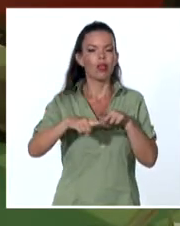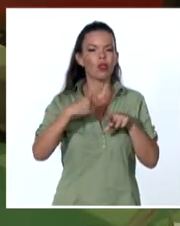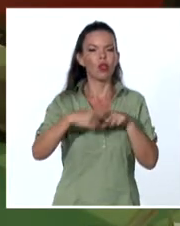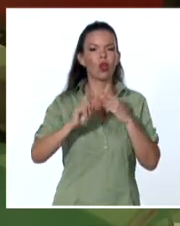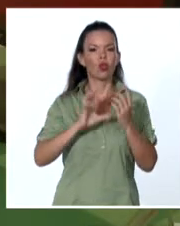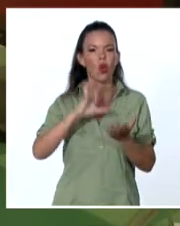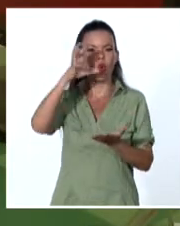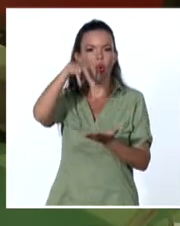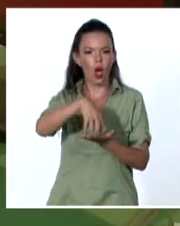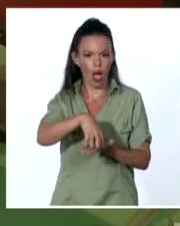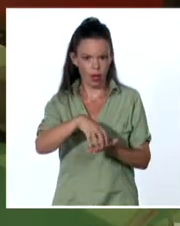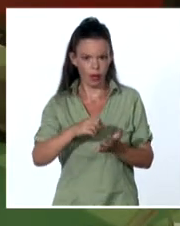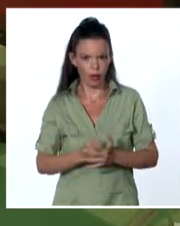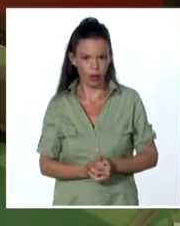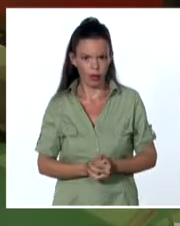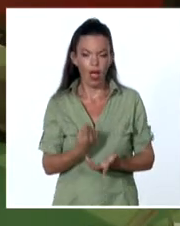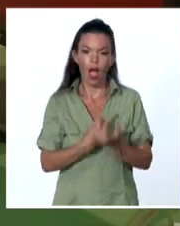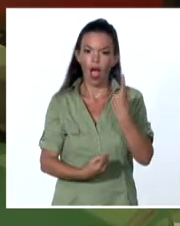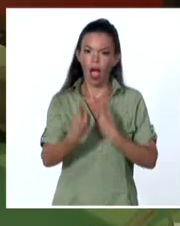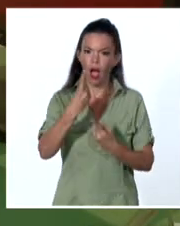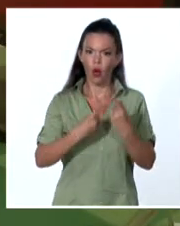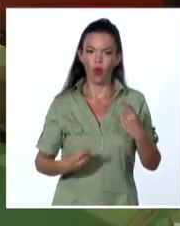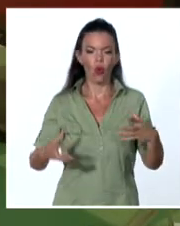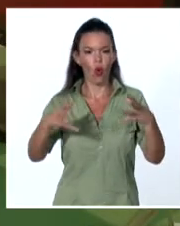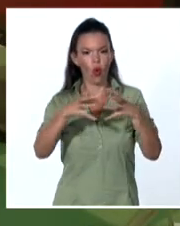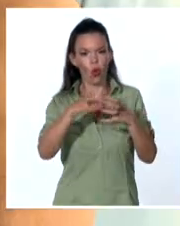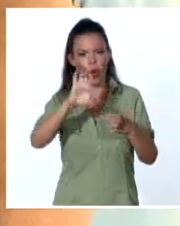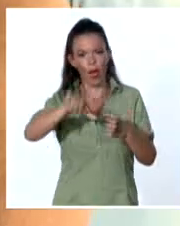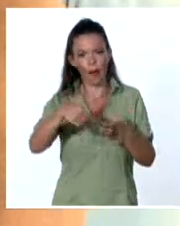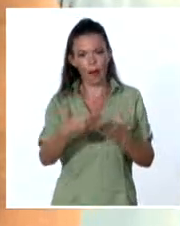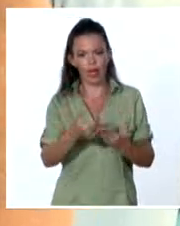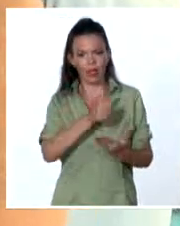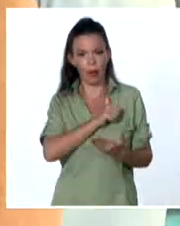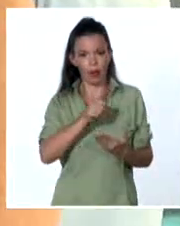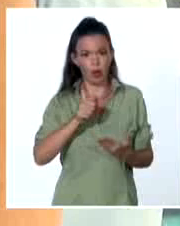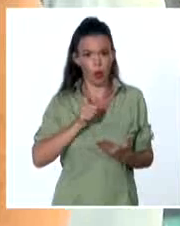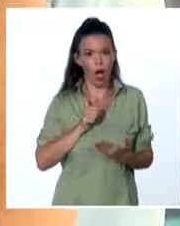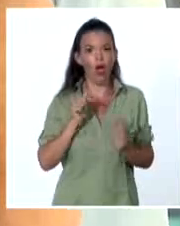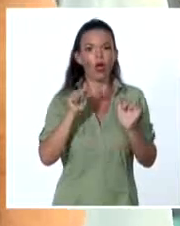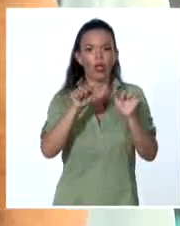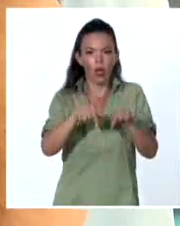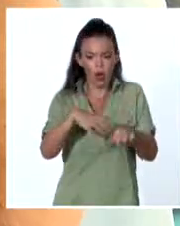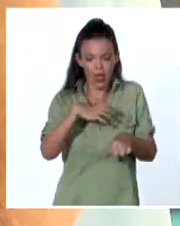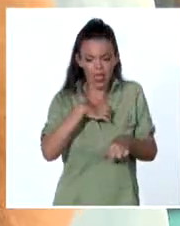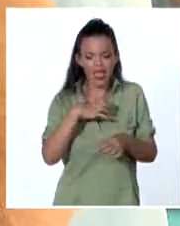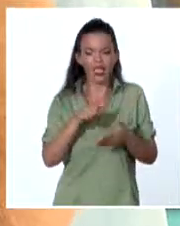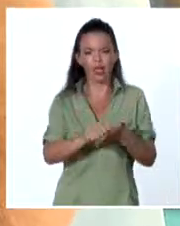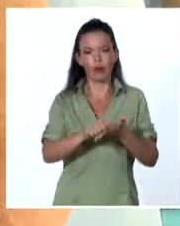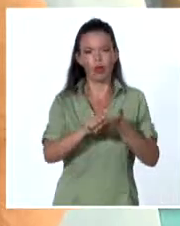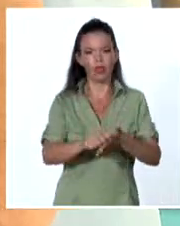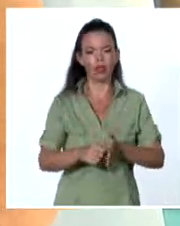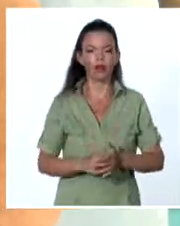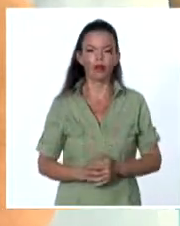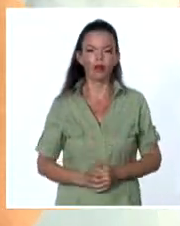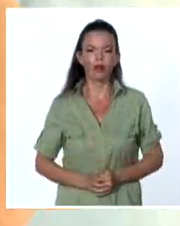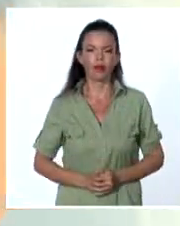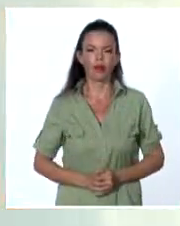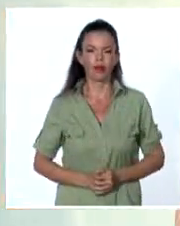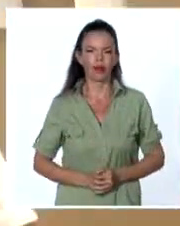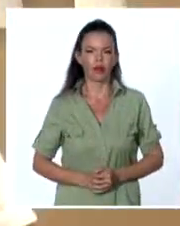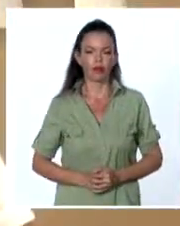económicos. Tenemos algunas MIPYMES y trabajadores por cuenta propia que ya hoy cuentan con este servicio. Todo muy positivo. Nosotros tenemos